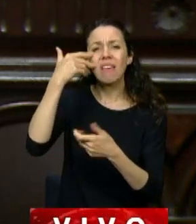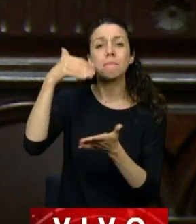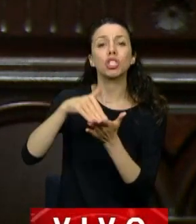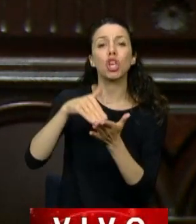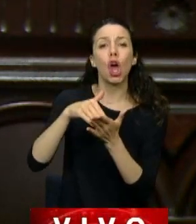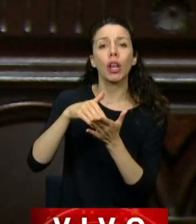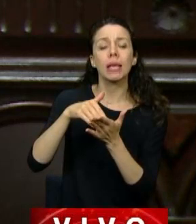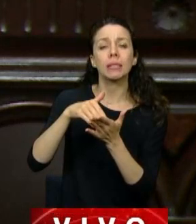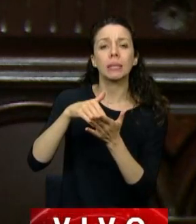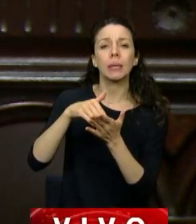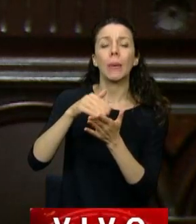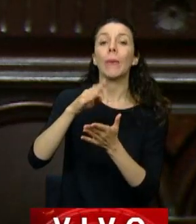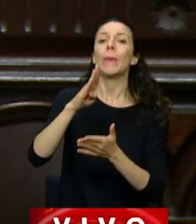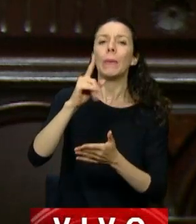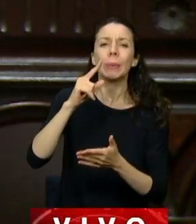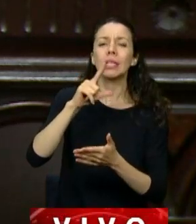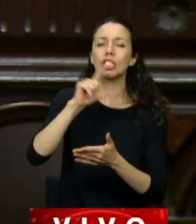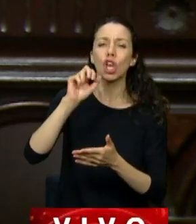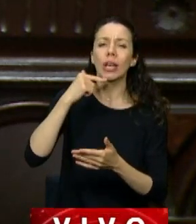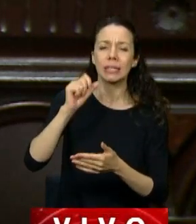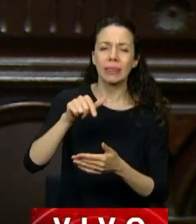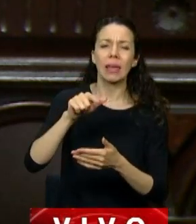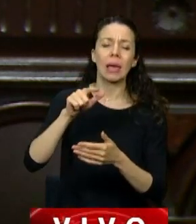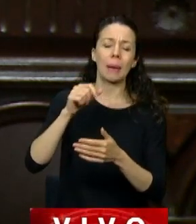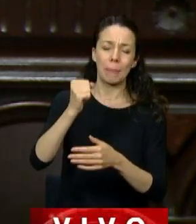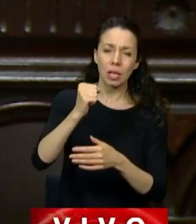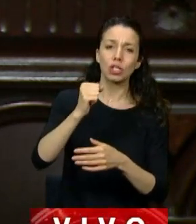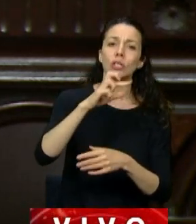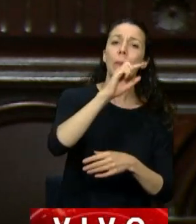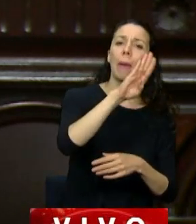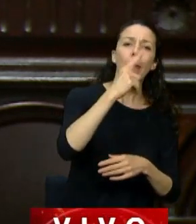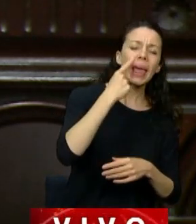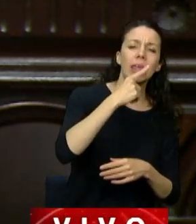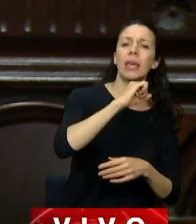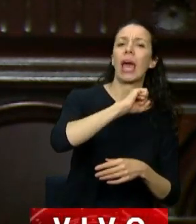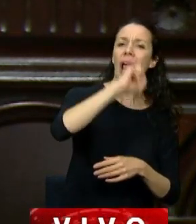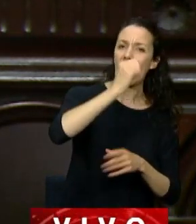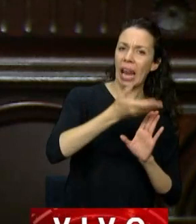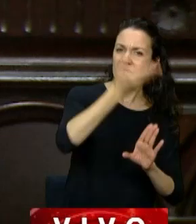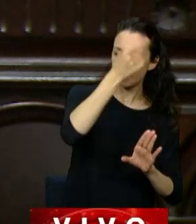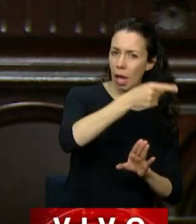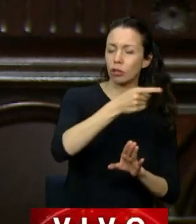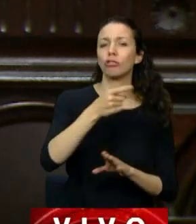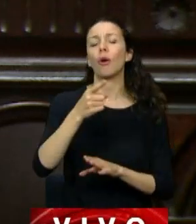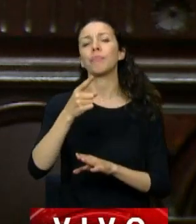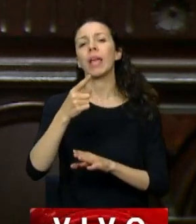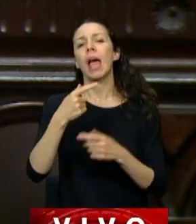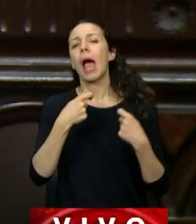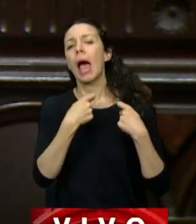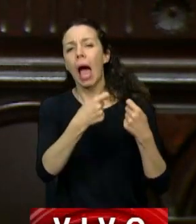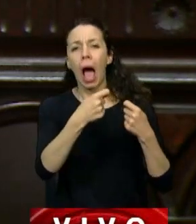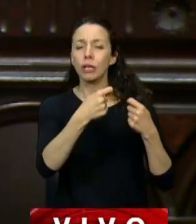de pesos, un crecimiento del 2% del PBI, una bajada del déficit fiscal del 2,5 al